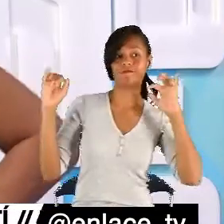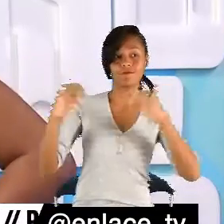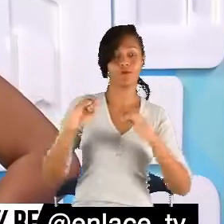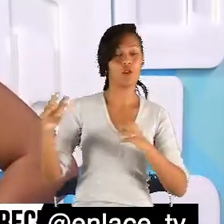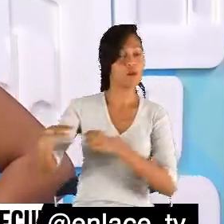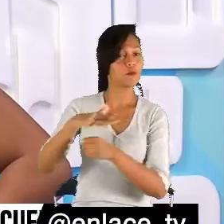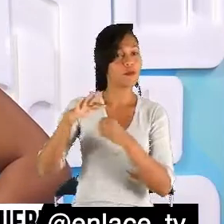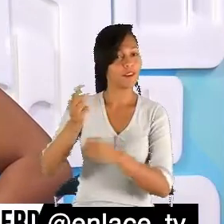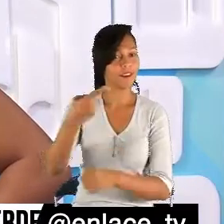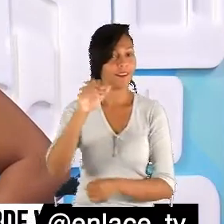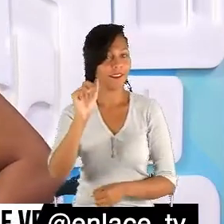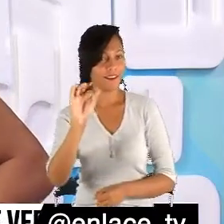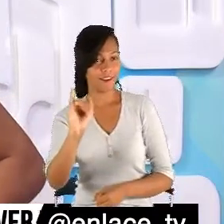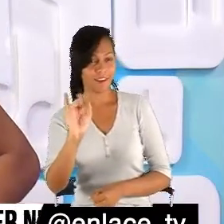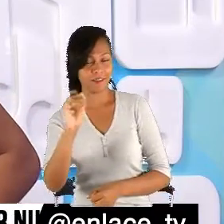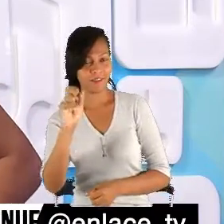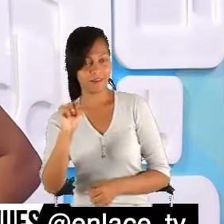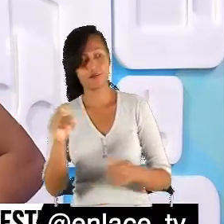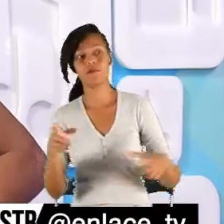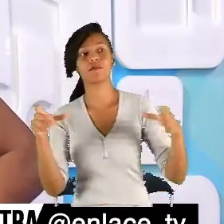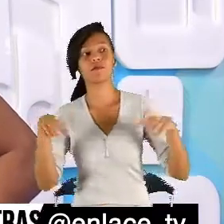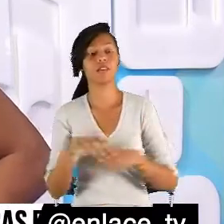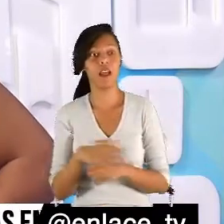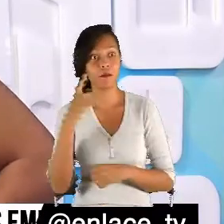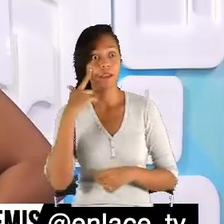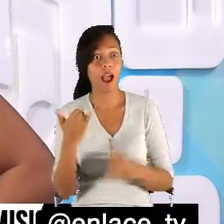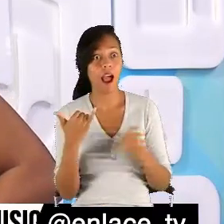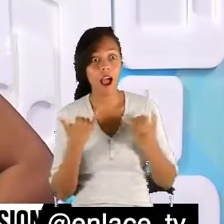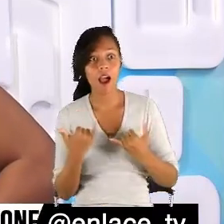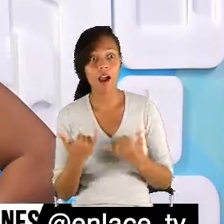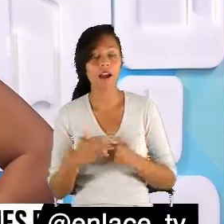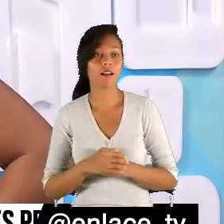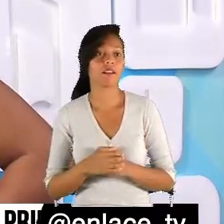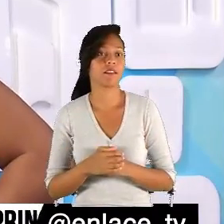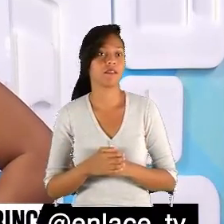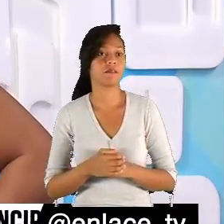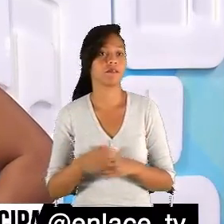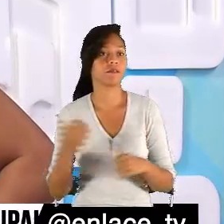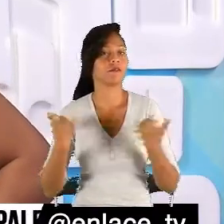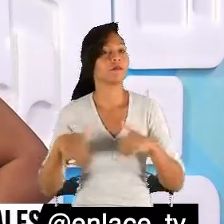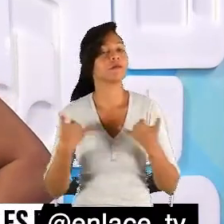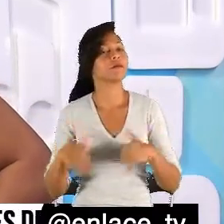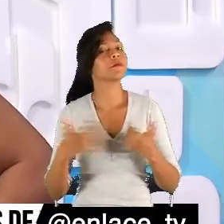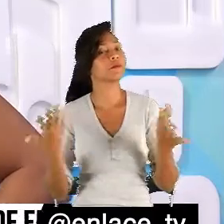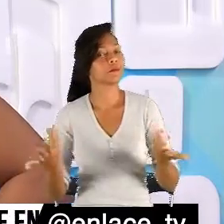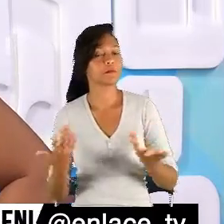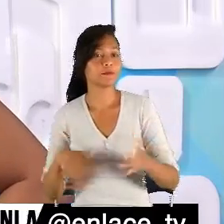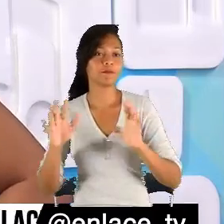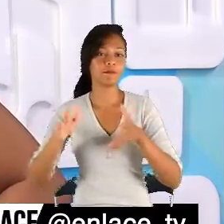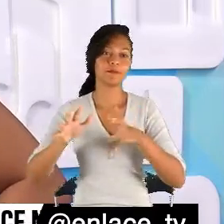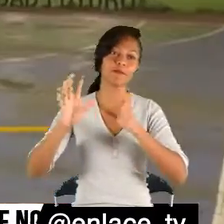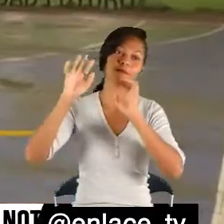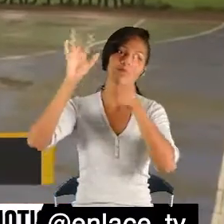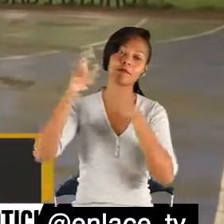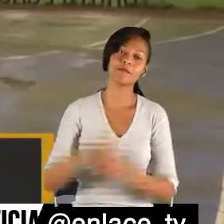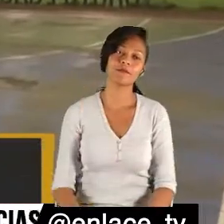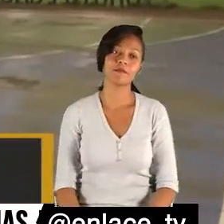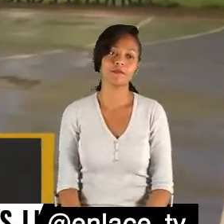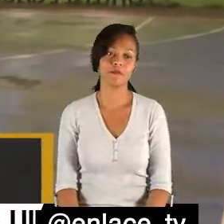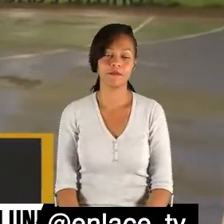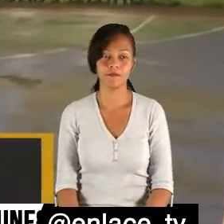para hacer ejercicio en stock o en esta ocasión nos encontramos jugando baloncesto dice que la